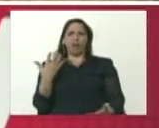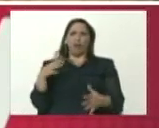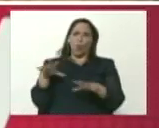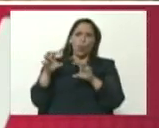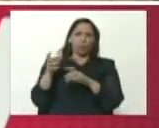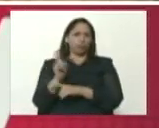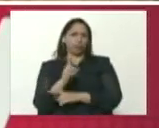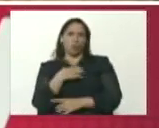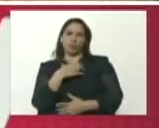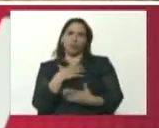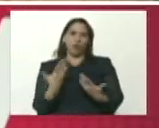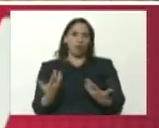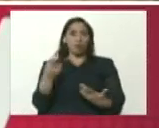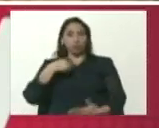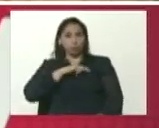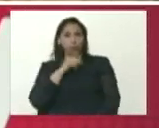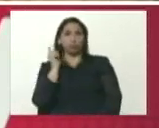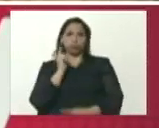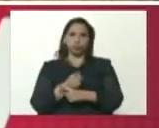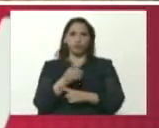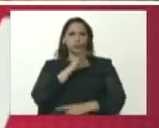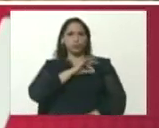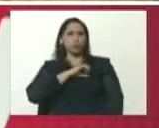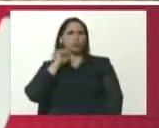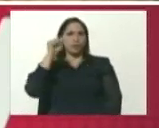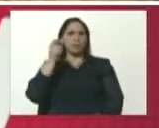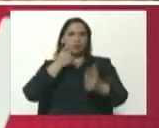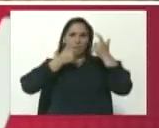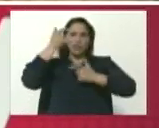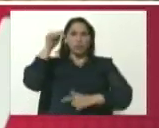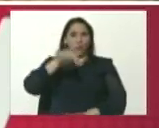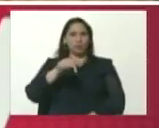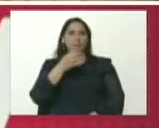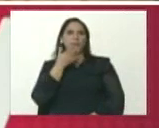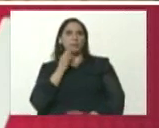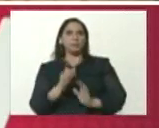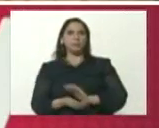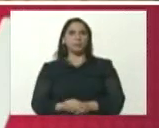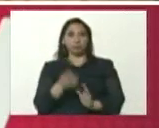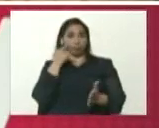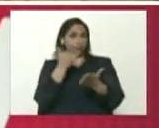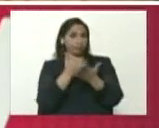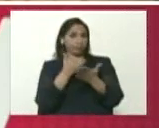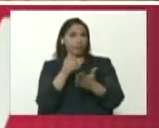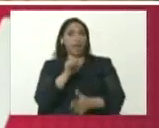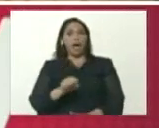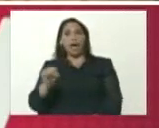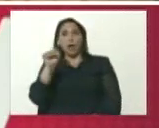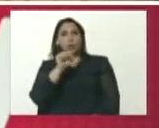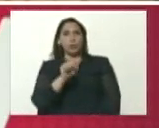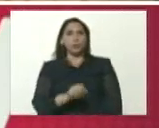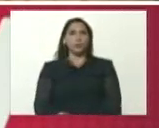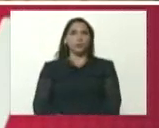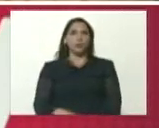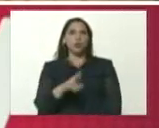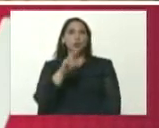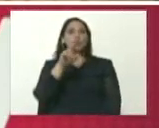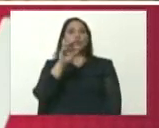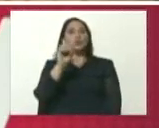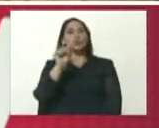Sigo. Aquí estamos, socialismo, que es el chavismo. Por aquí, mírame esto, pues, arroba Sarirosa Sasobrado.